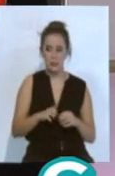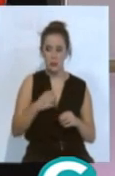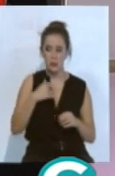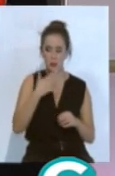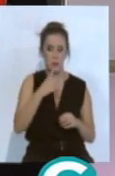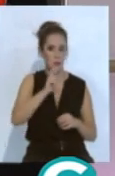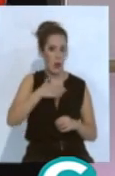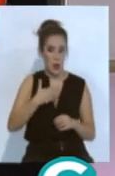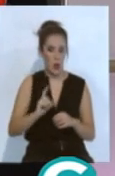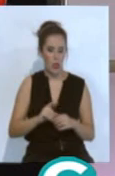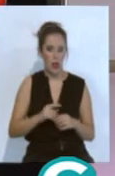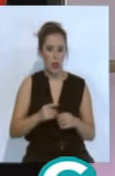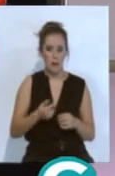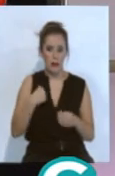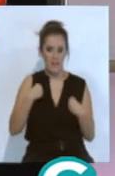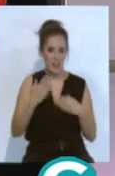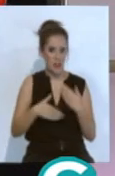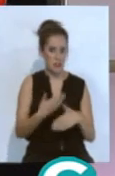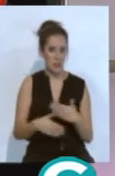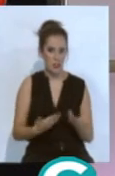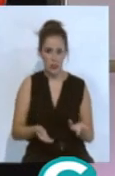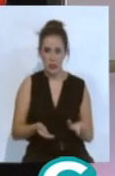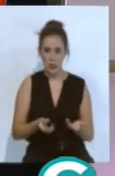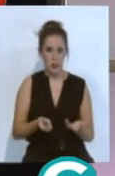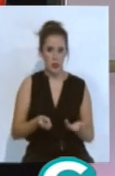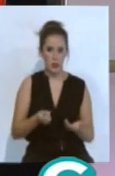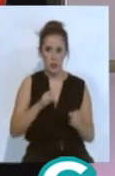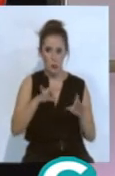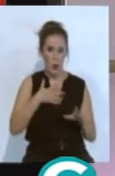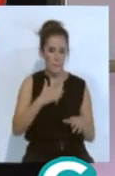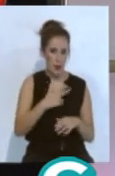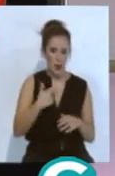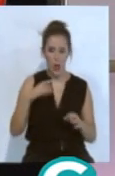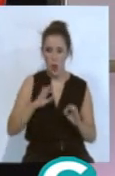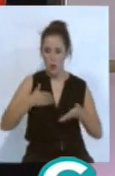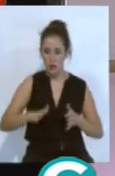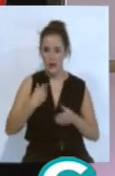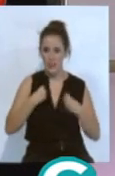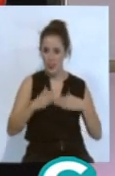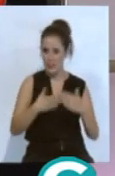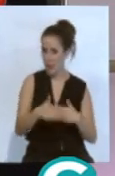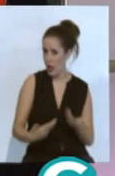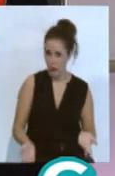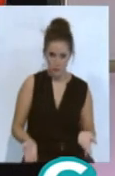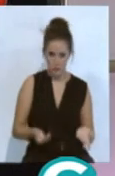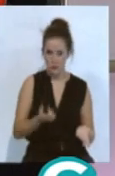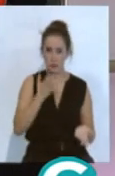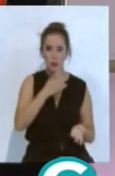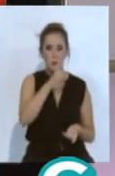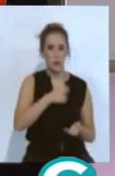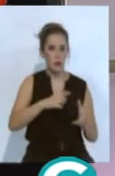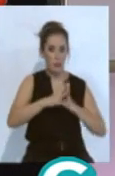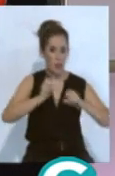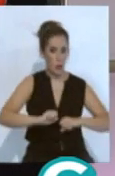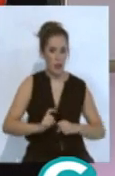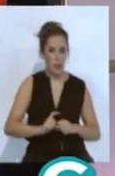no quiera, tío, pues que esto es, la vida sigue, igual que pasa con una pareja, te puede pasar con tu hijo, o sea, la vida sigue. Entonces, que yo, si el que no esté de acuerdo